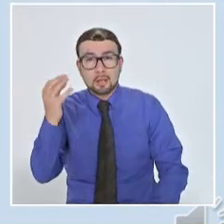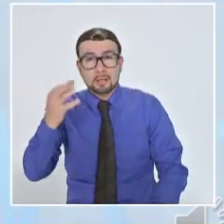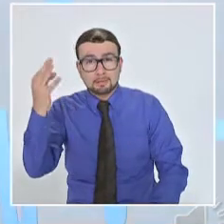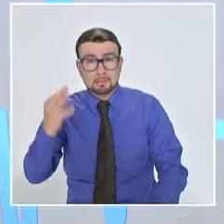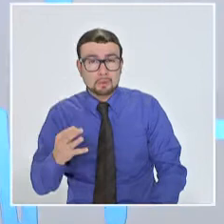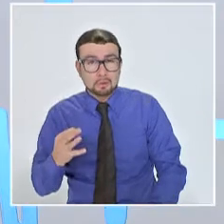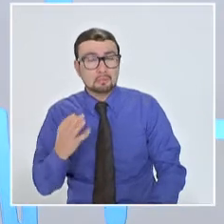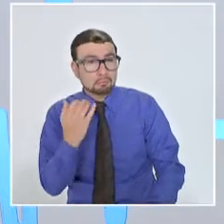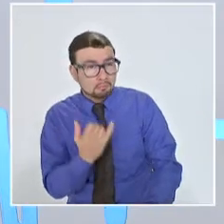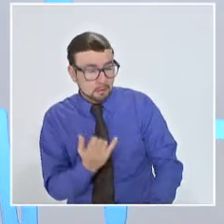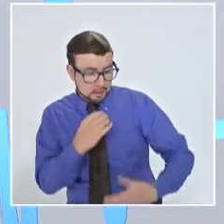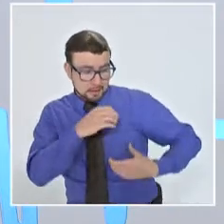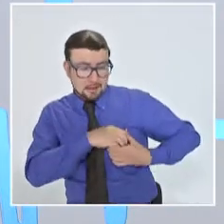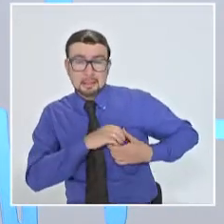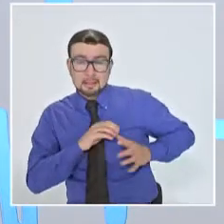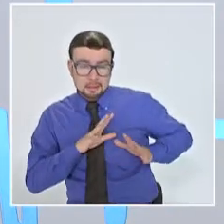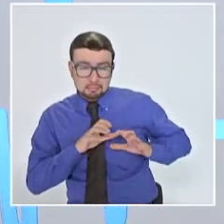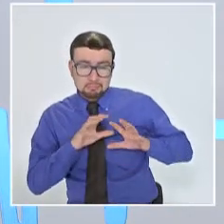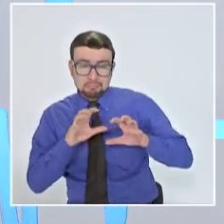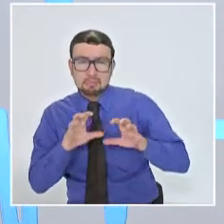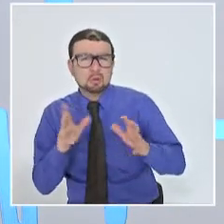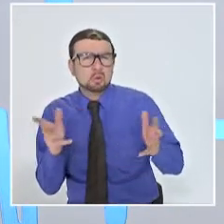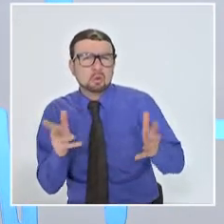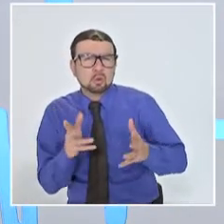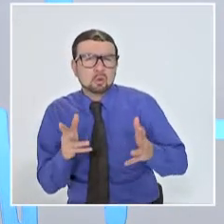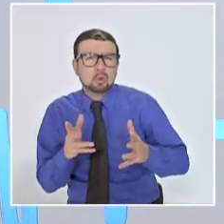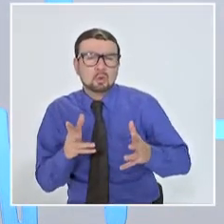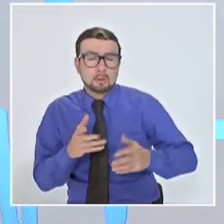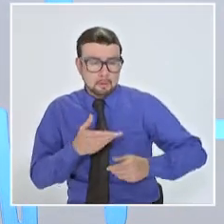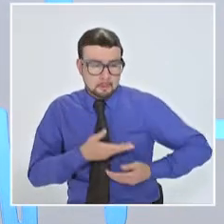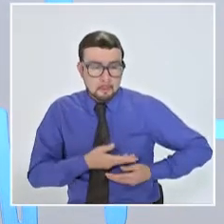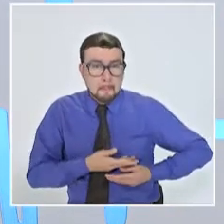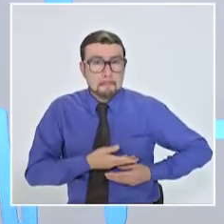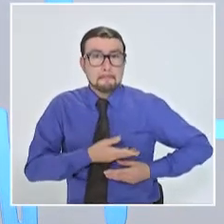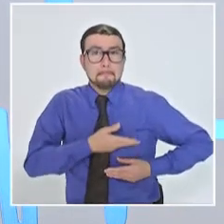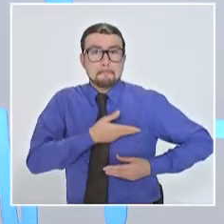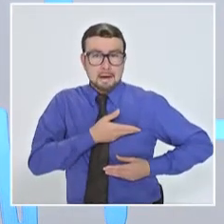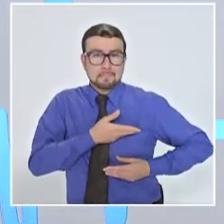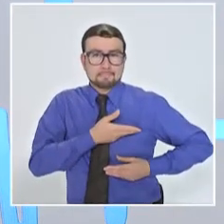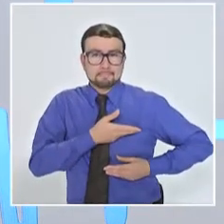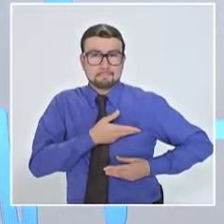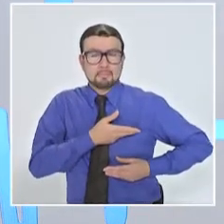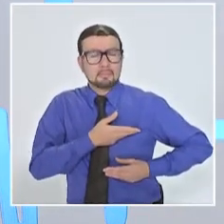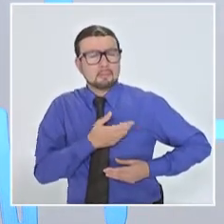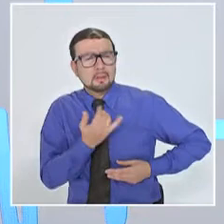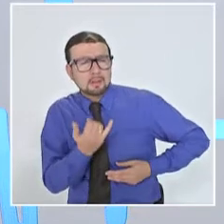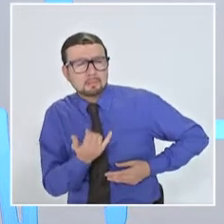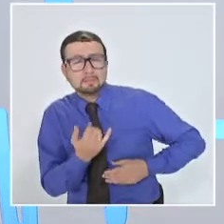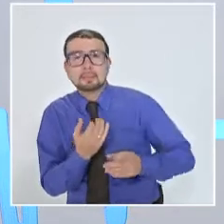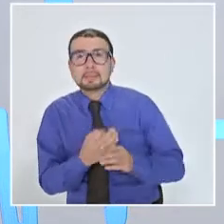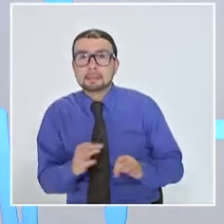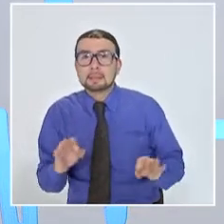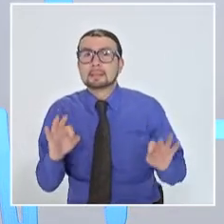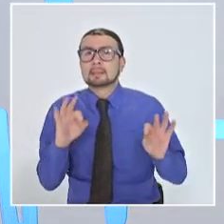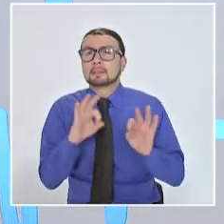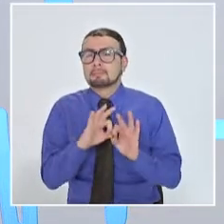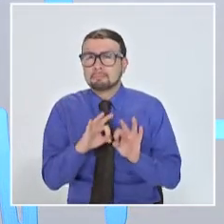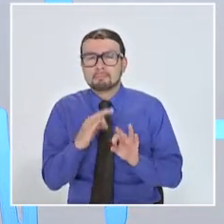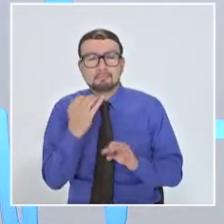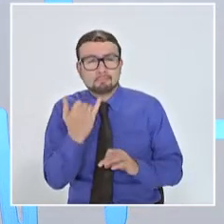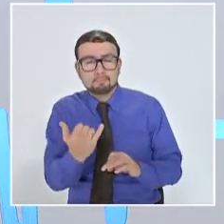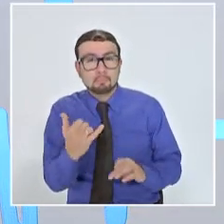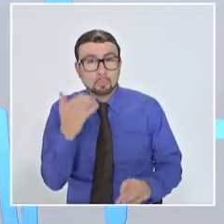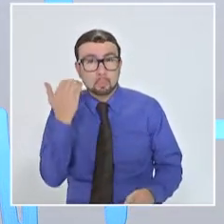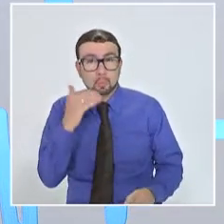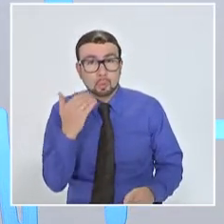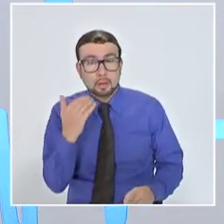de la glándula mamaria se presenta en el cuadrante superoexterno de la glándula. Entonces es muy importante que la mujer